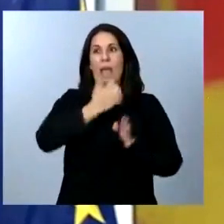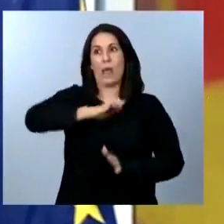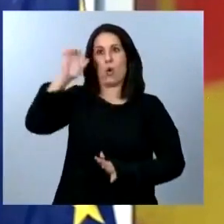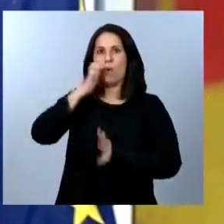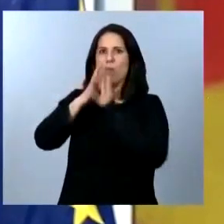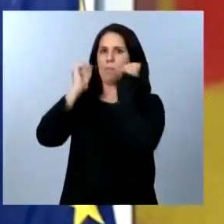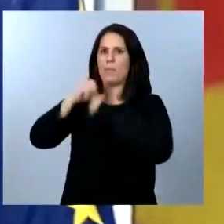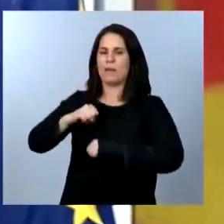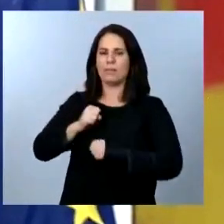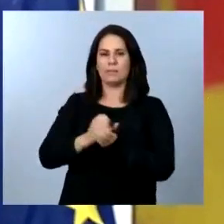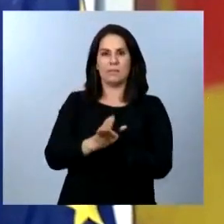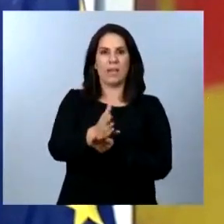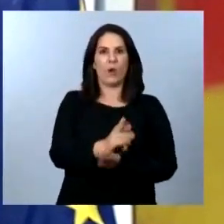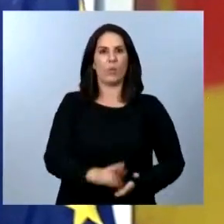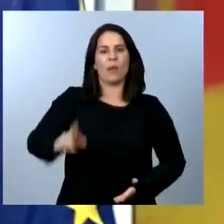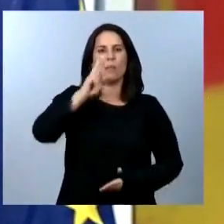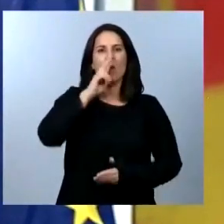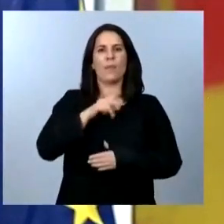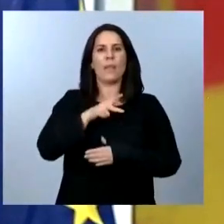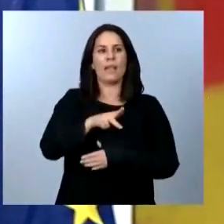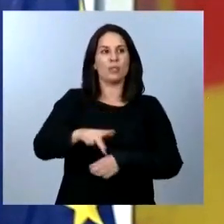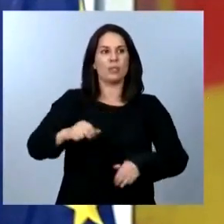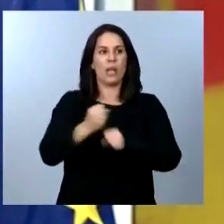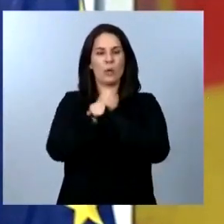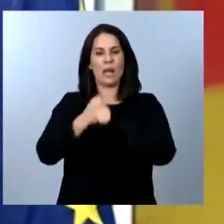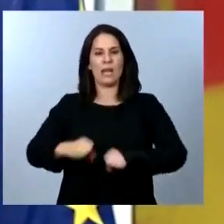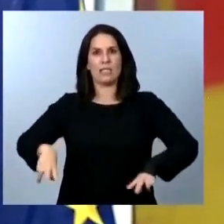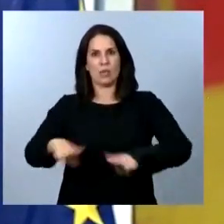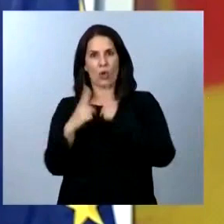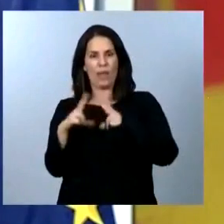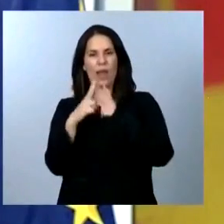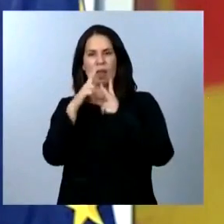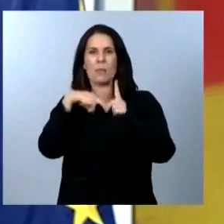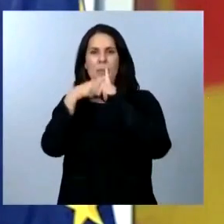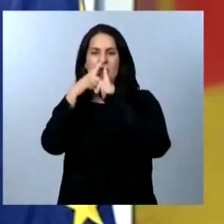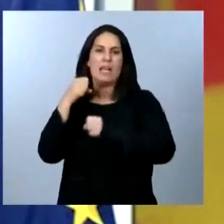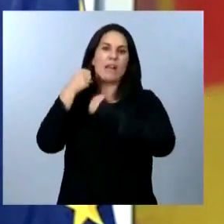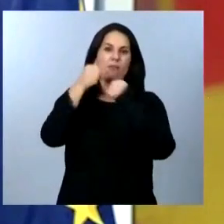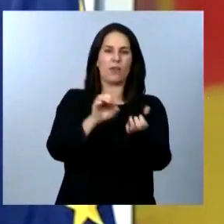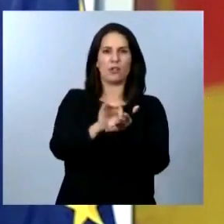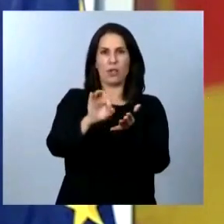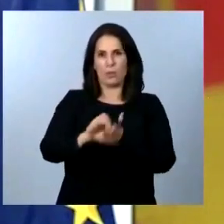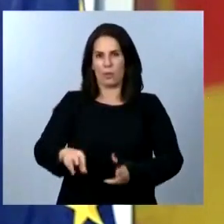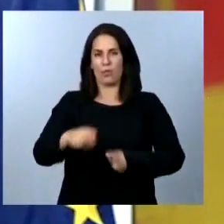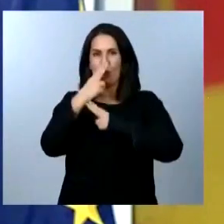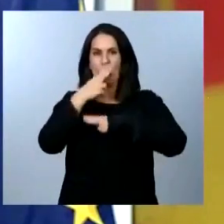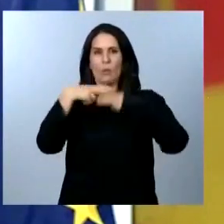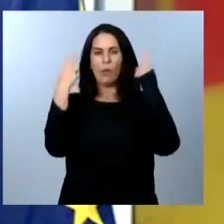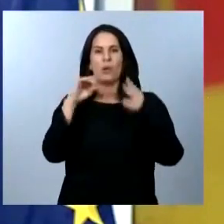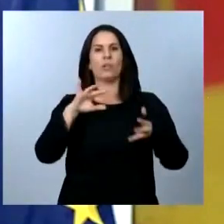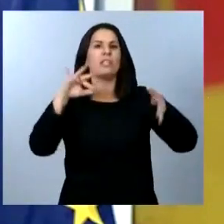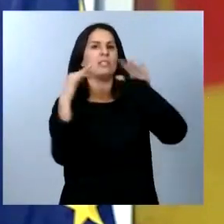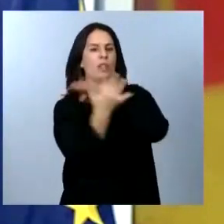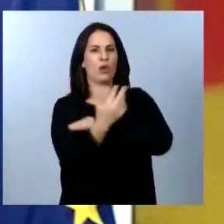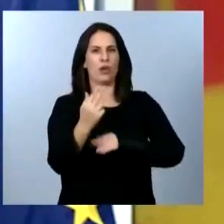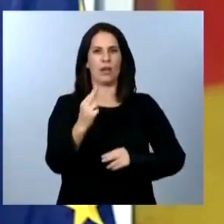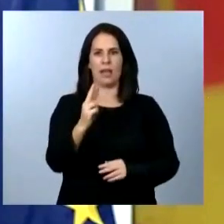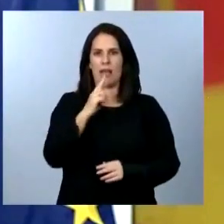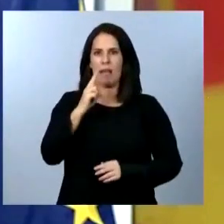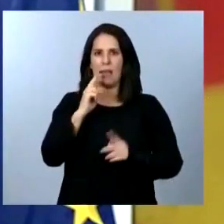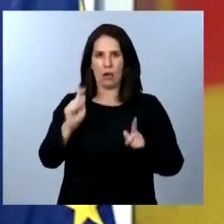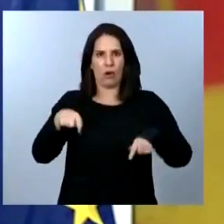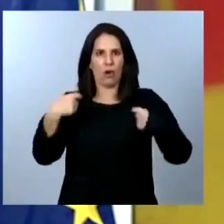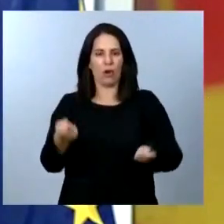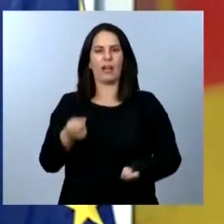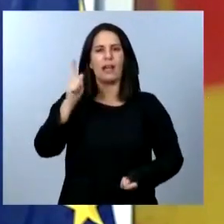derechos laborales y sociales, del refuerzo de los servicios públicos, de la transición ecológica y de las transformaciones económicas que